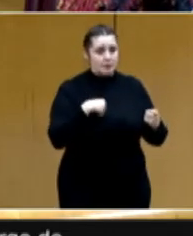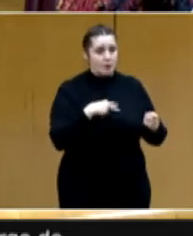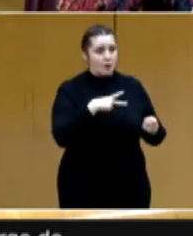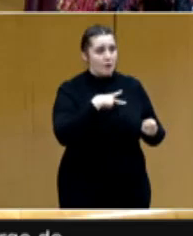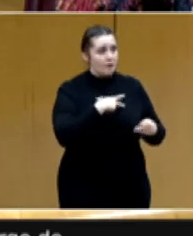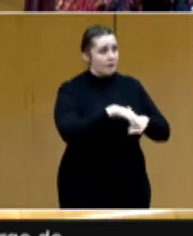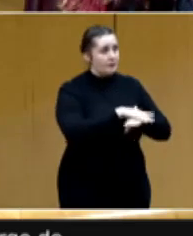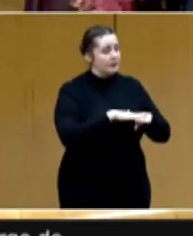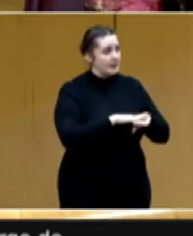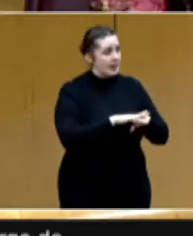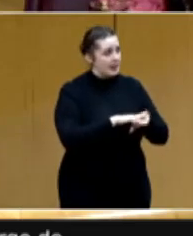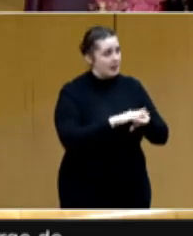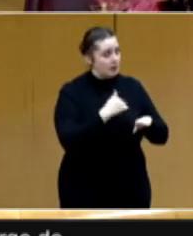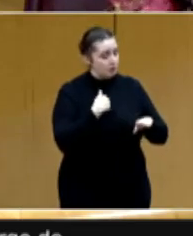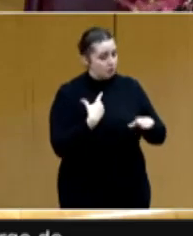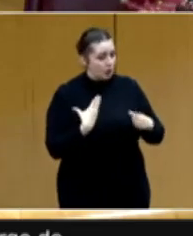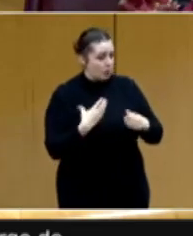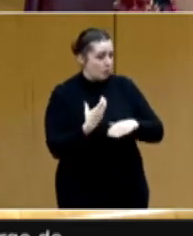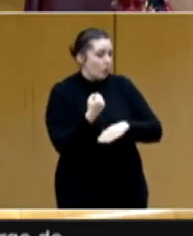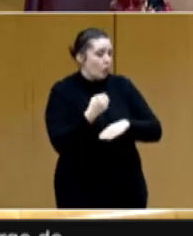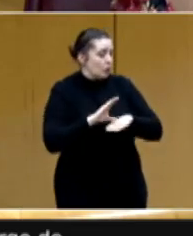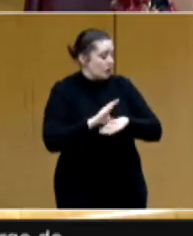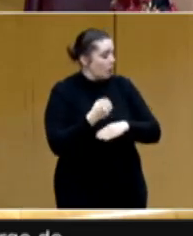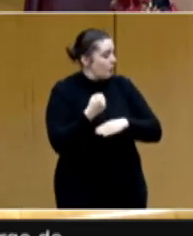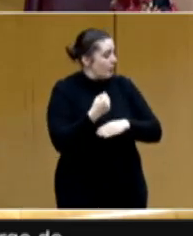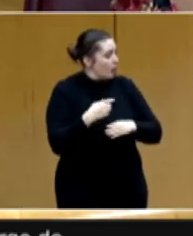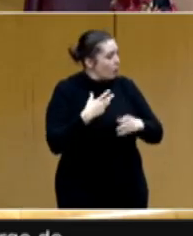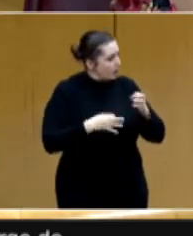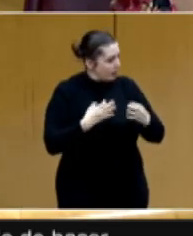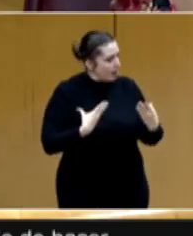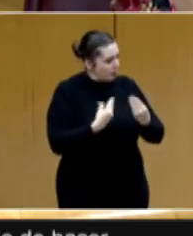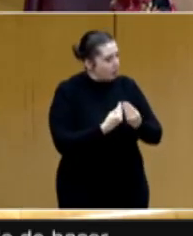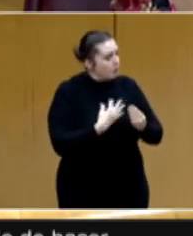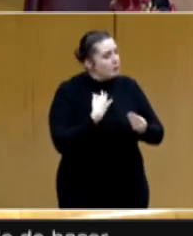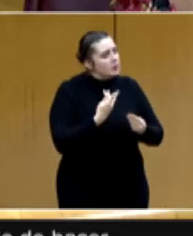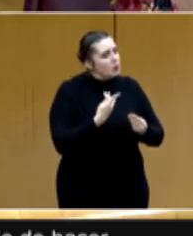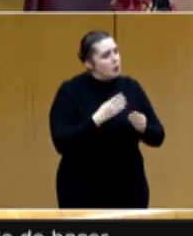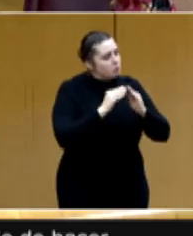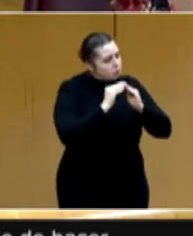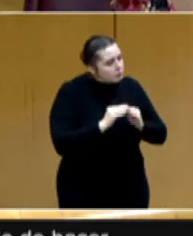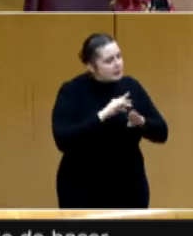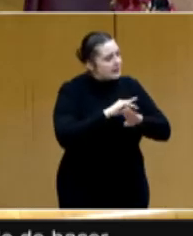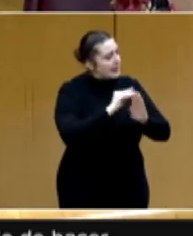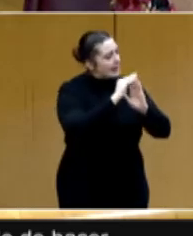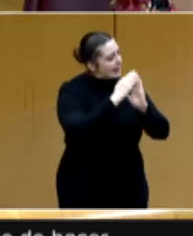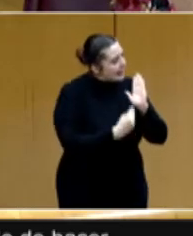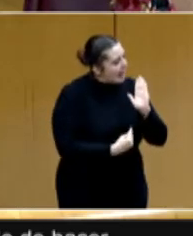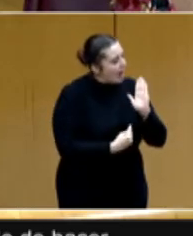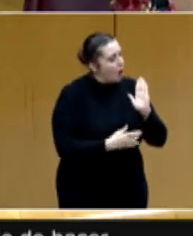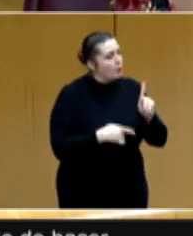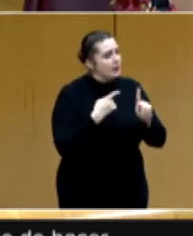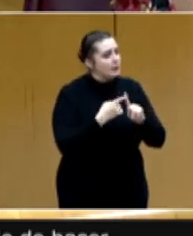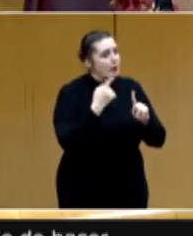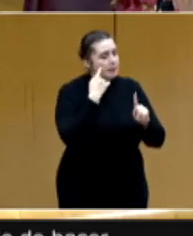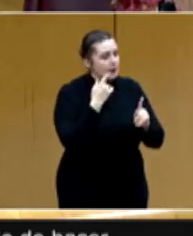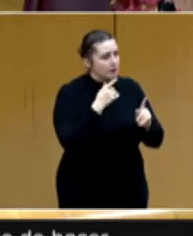fiscalía se hizo un trabajo que creo que muy bueno de una guía en orden a los problemas que